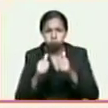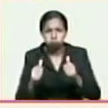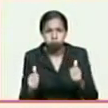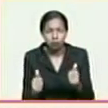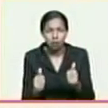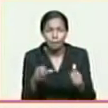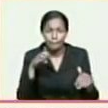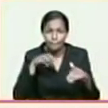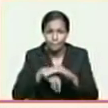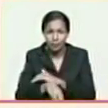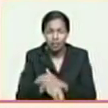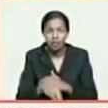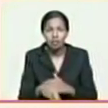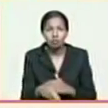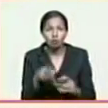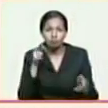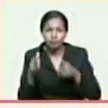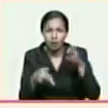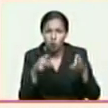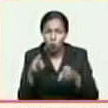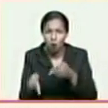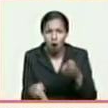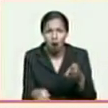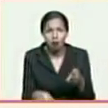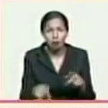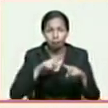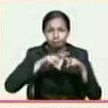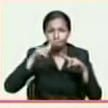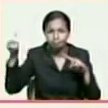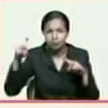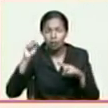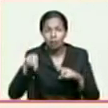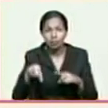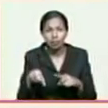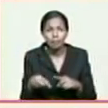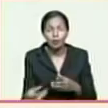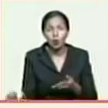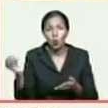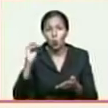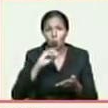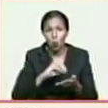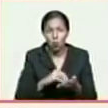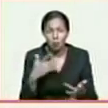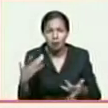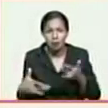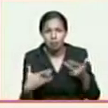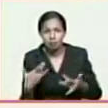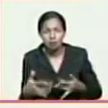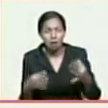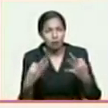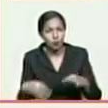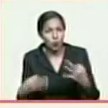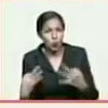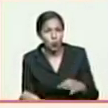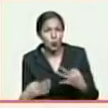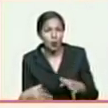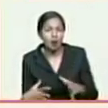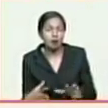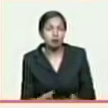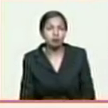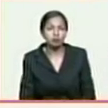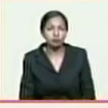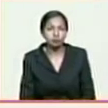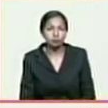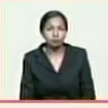metro, ferrocarriles, metrocable también reanudó sus actividades el día de hoy y no tenemos